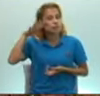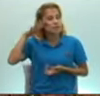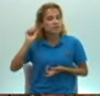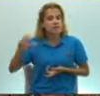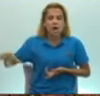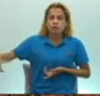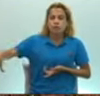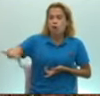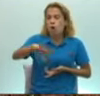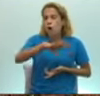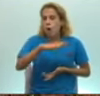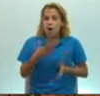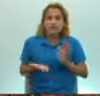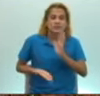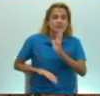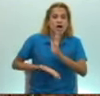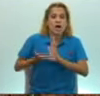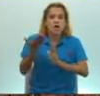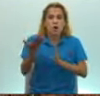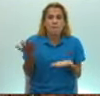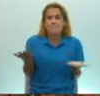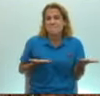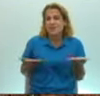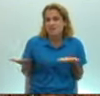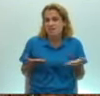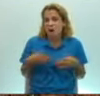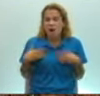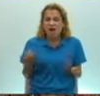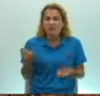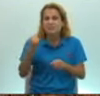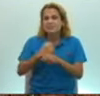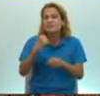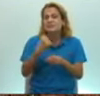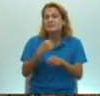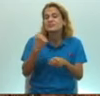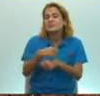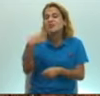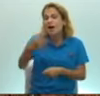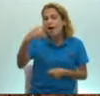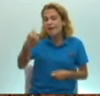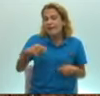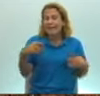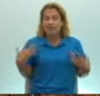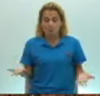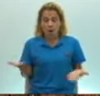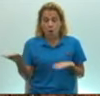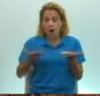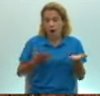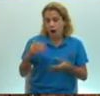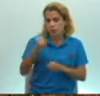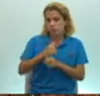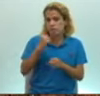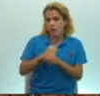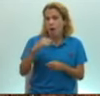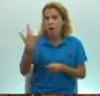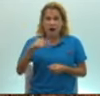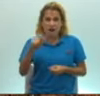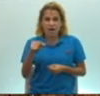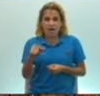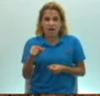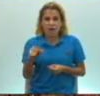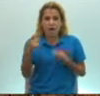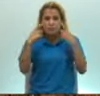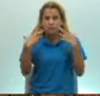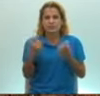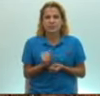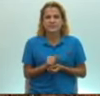lo más importante es que ustedes puedan entender que todo este desarrollo estuvo basado en el trabajo esclavo. Es el trabajo esclavo la fuente fundamental de la